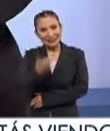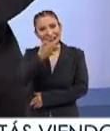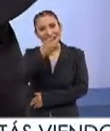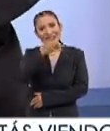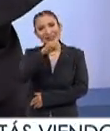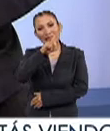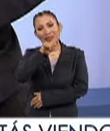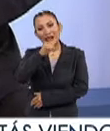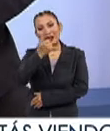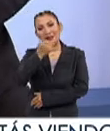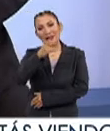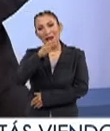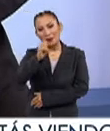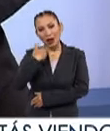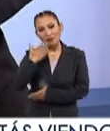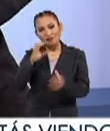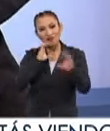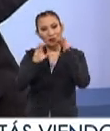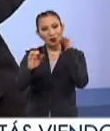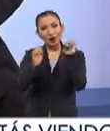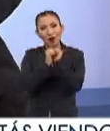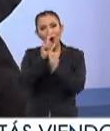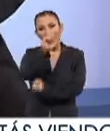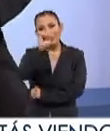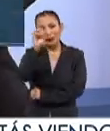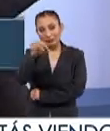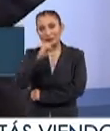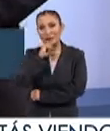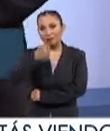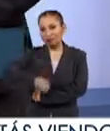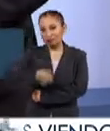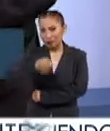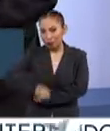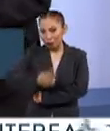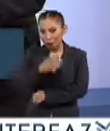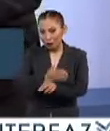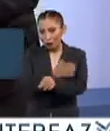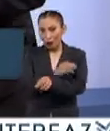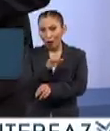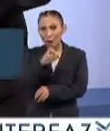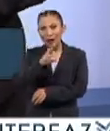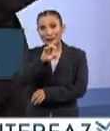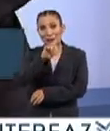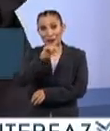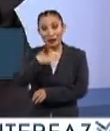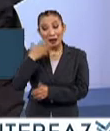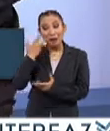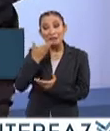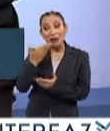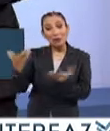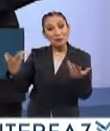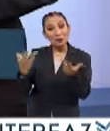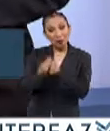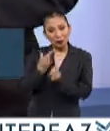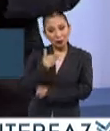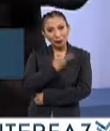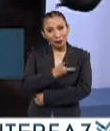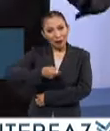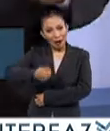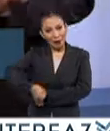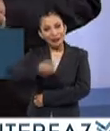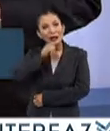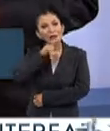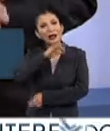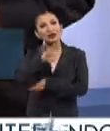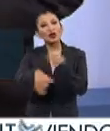Yebra, que se comunica con ustedes a través de la lengua de señas mexicana, y saludo con mucho gusto a mi compañero Marce Preda. ¿Cómo estás? Hola, qué bien estar tan juntos, Ana Cristina. Es un placer saludarte y,